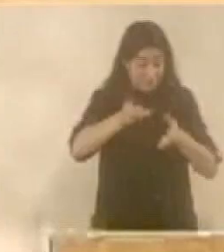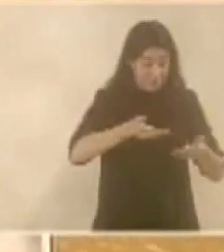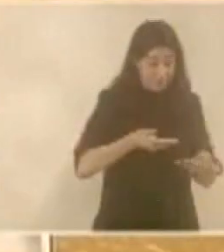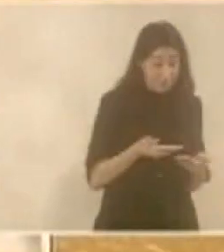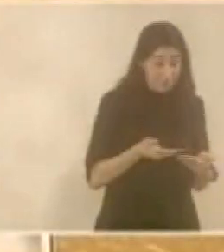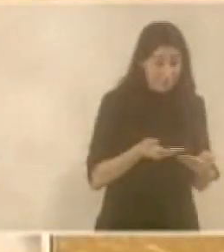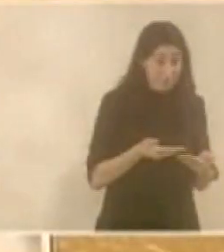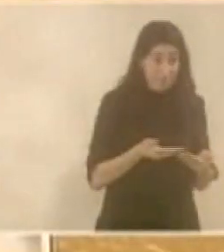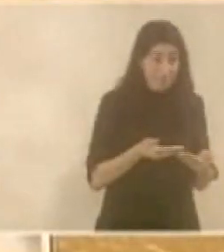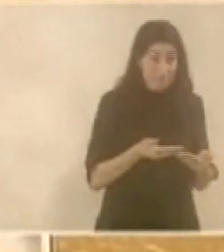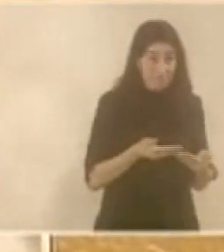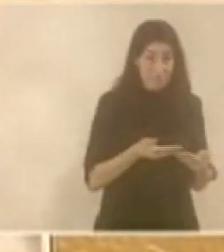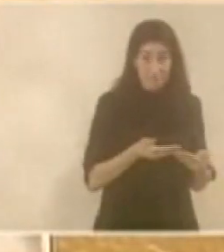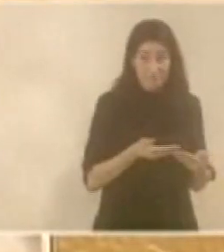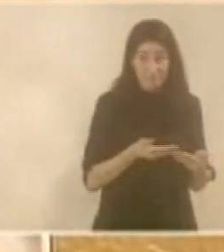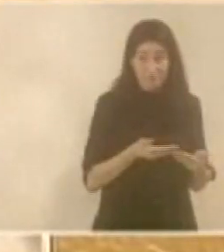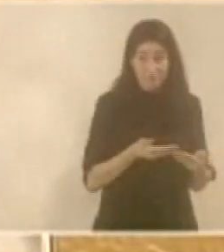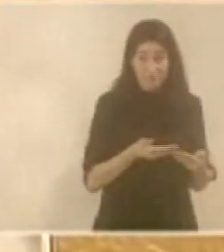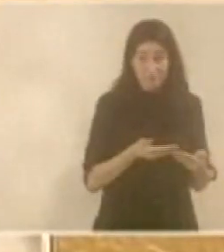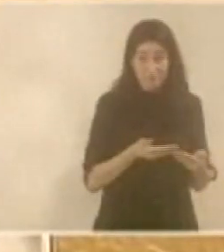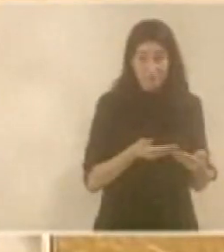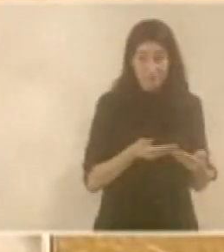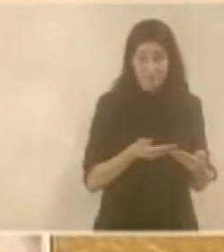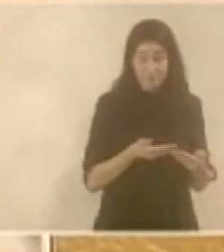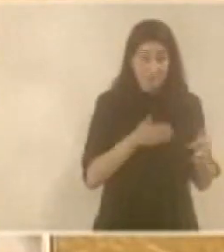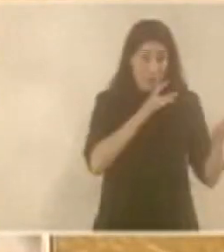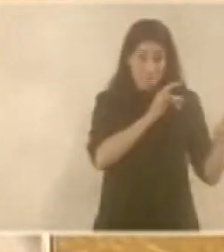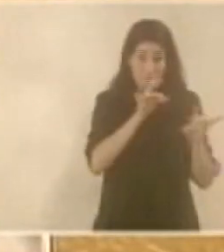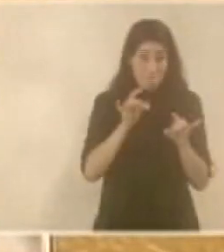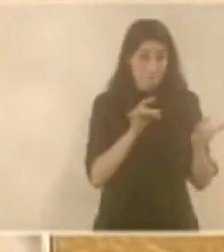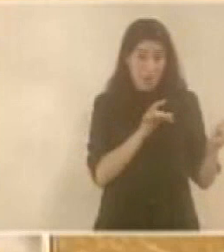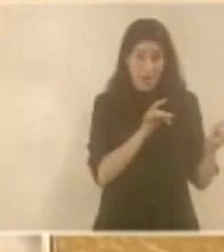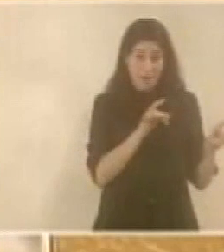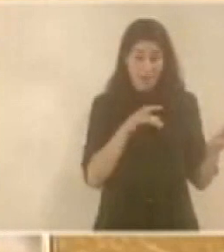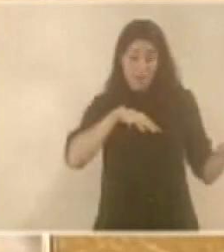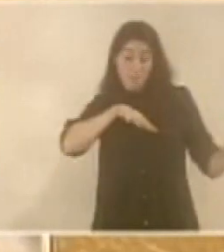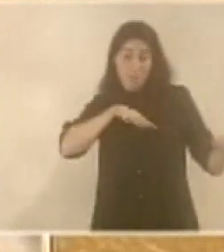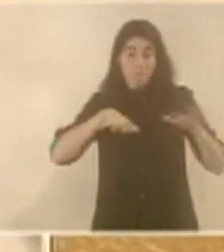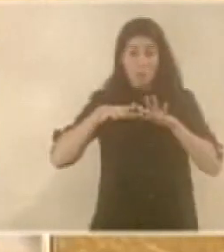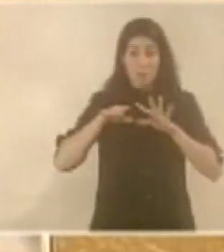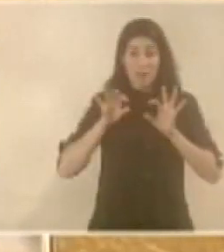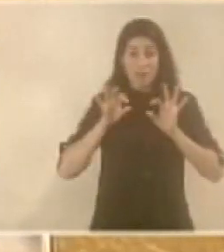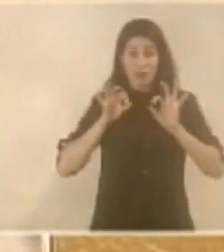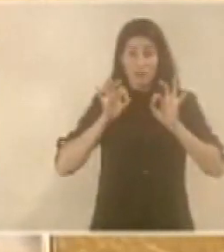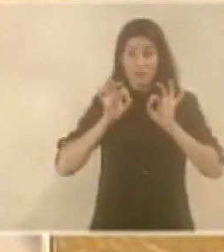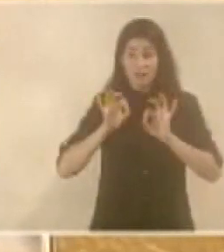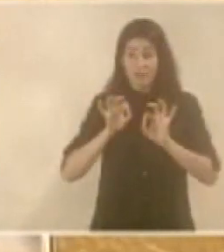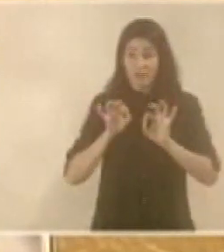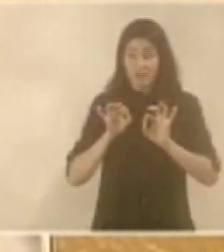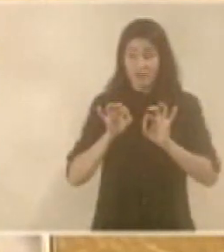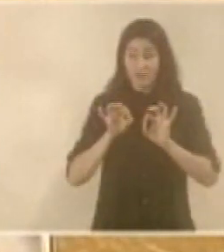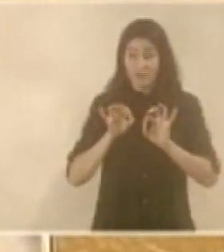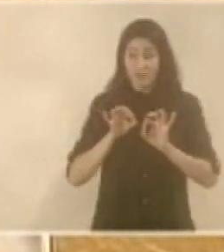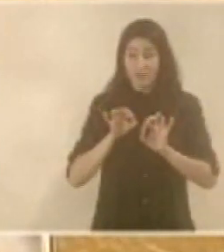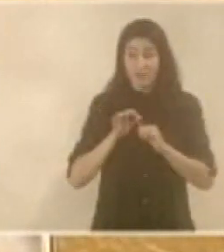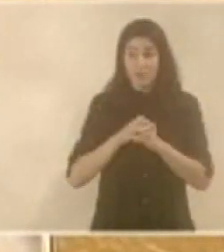oferta lo suficientemente atractiva como para impedir que los movimientos independentistas, apoyados por Gran Bretaña, siguieran el